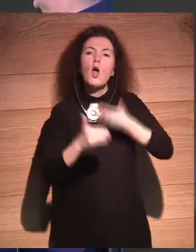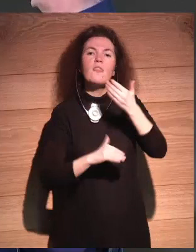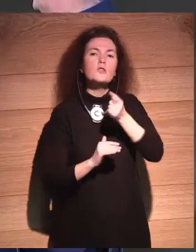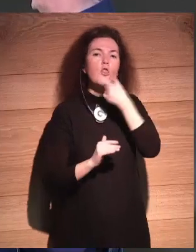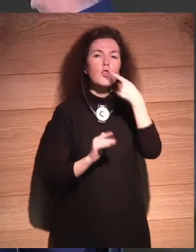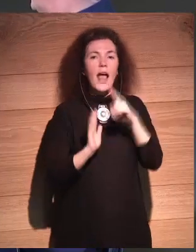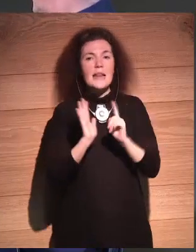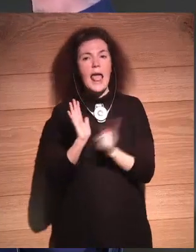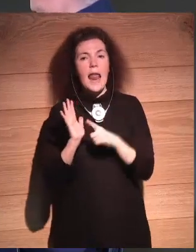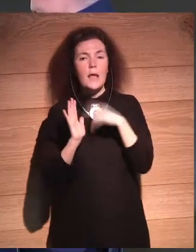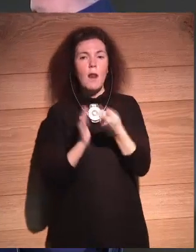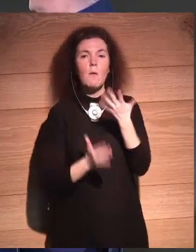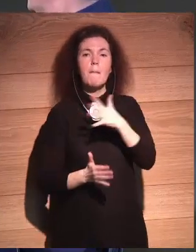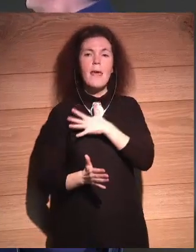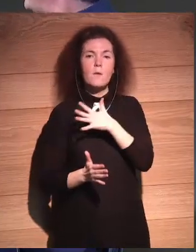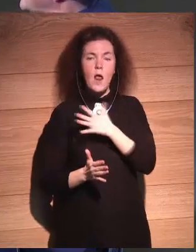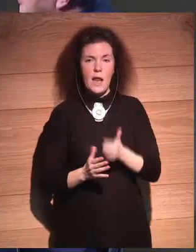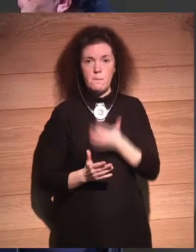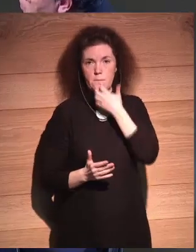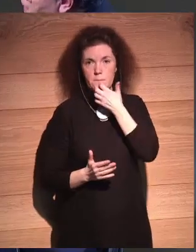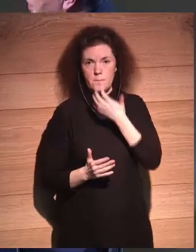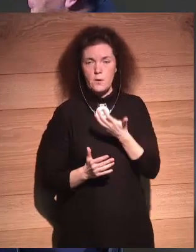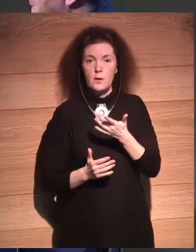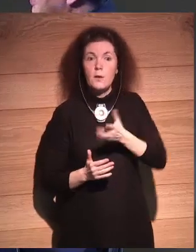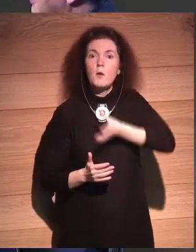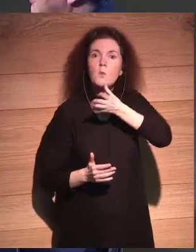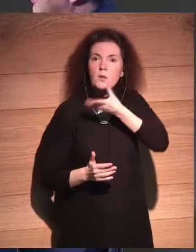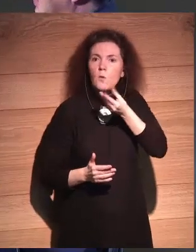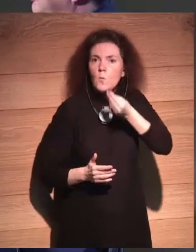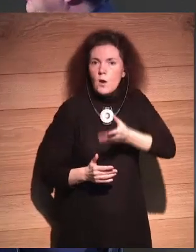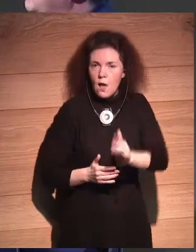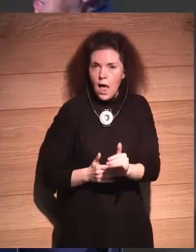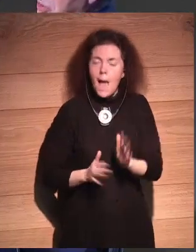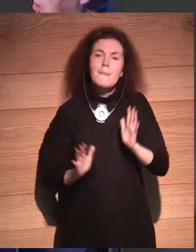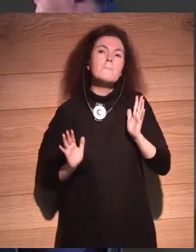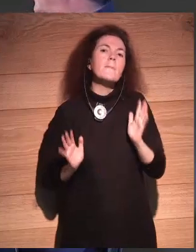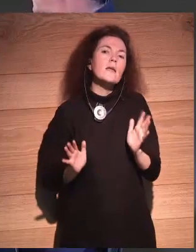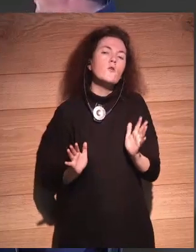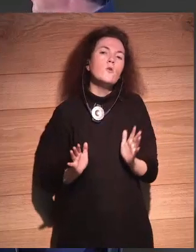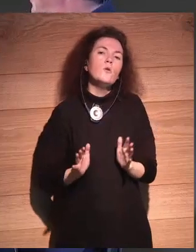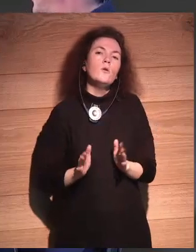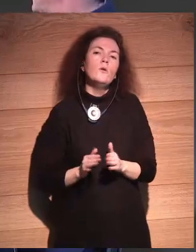legalizar algunas drogas como la marihuana, y por un buen motivo, pero